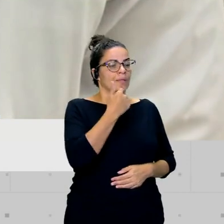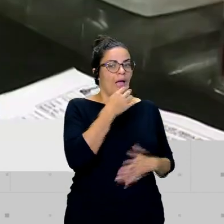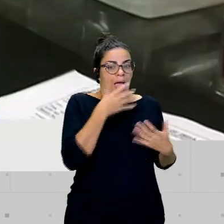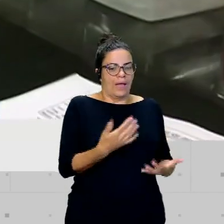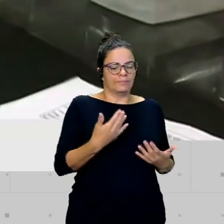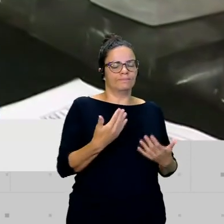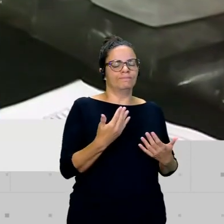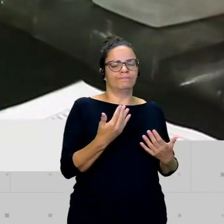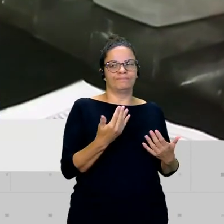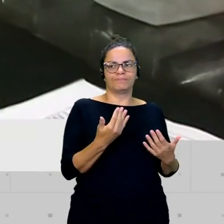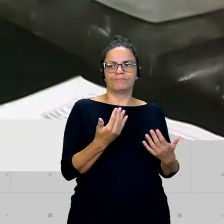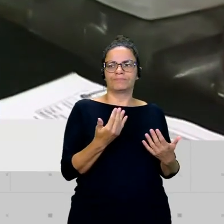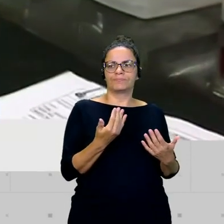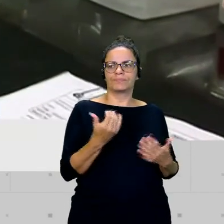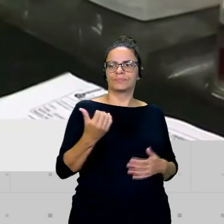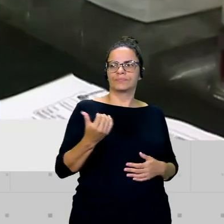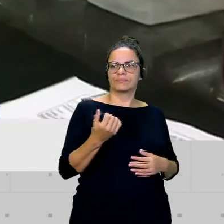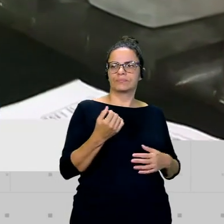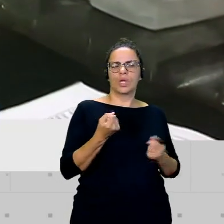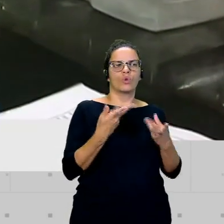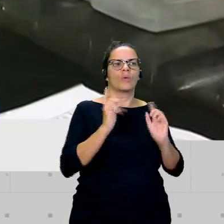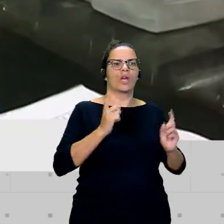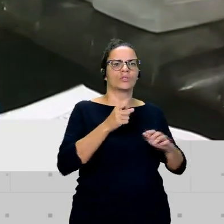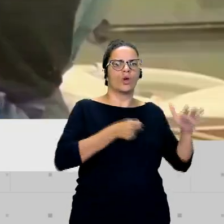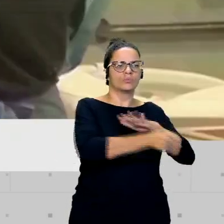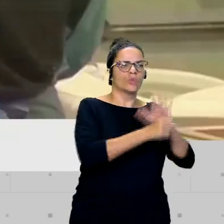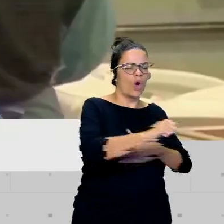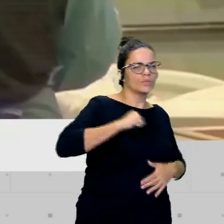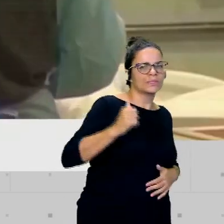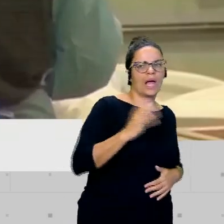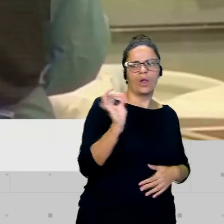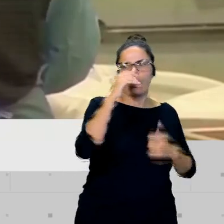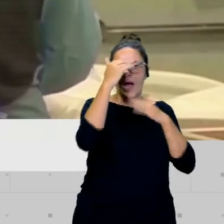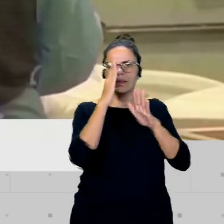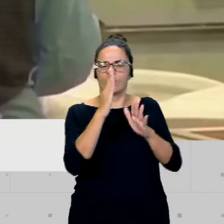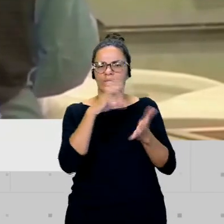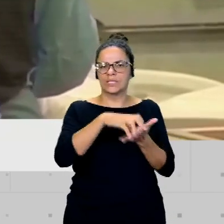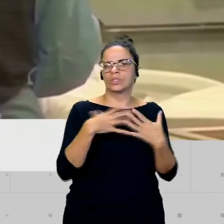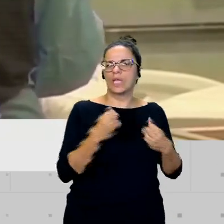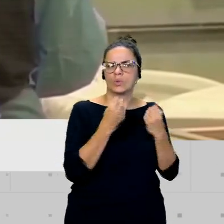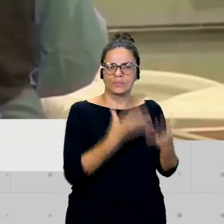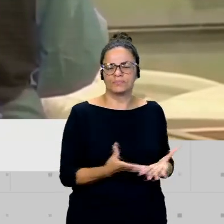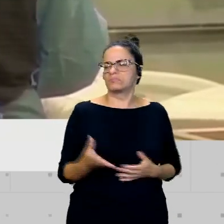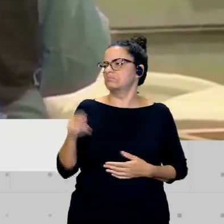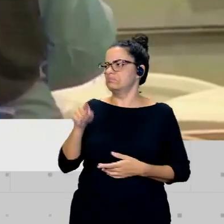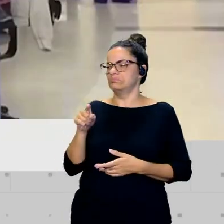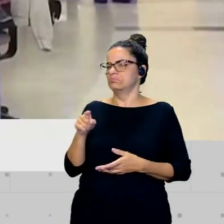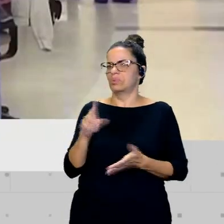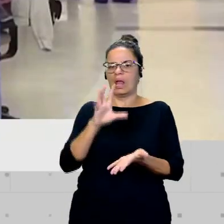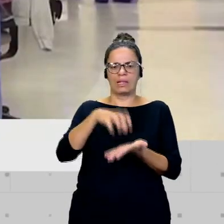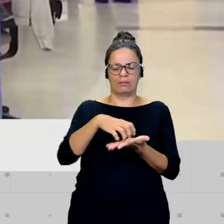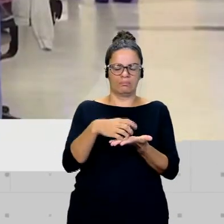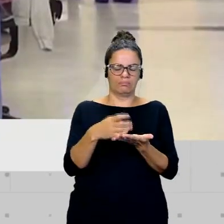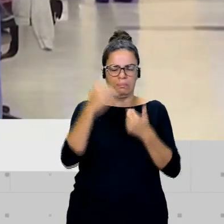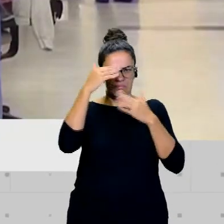momento, pues ¿cuál es el impacto en las hospitalizaciones, la atención primaria? En la atención primaria tenemos unos datos muy parecidos al resto de España,